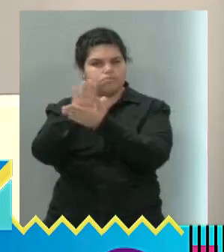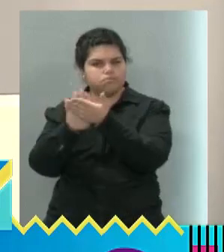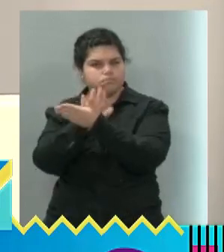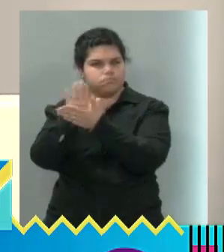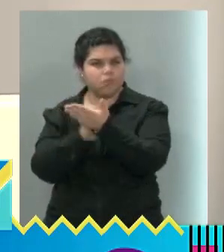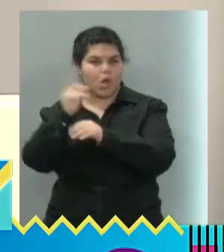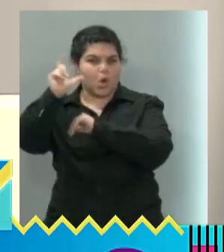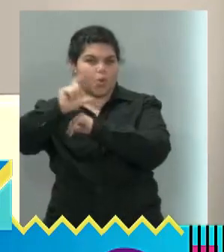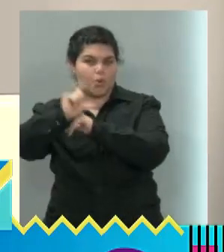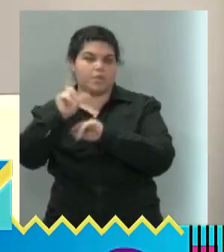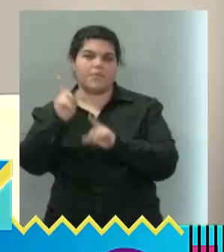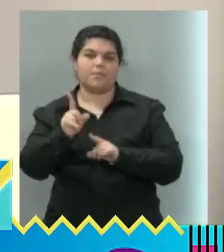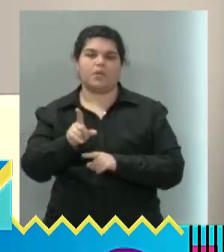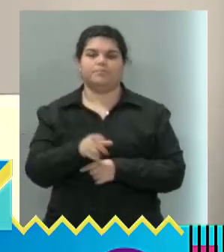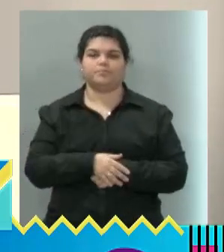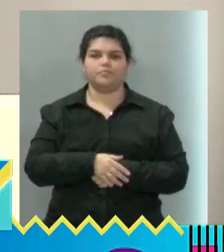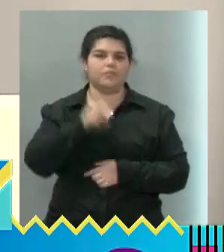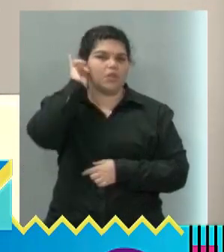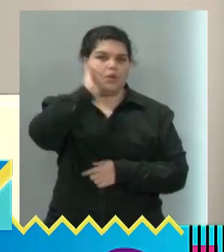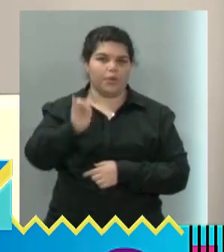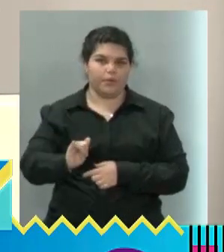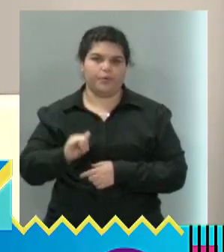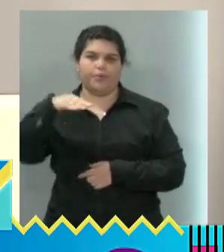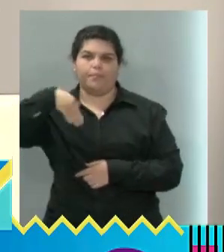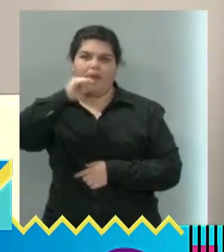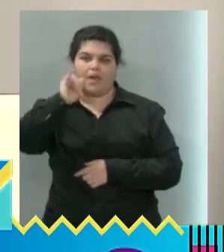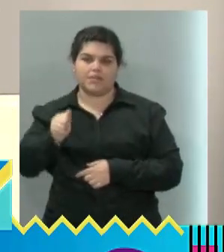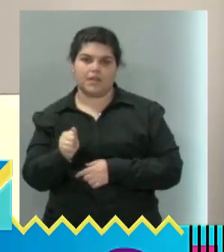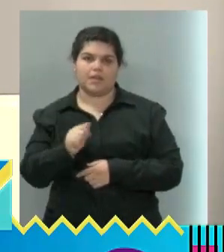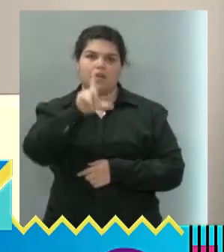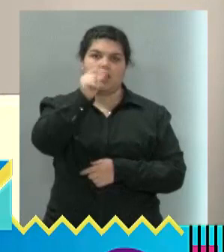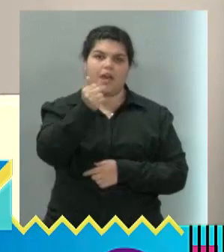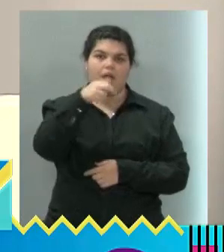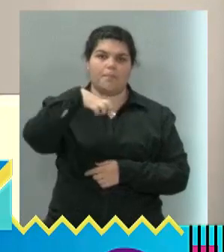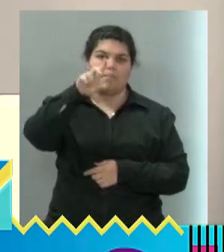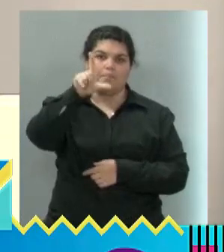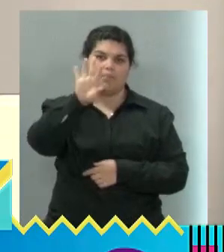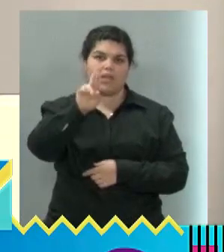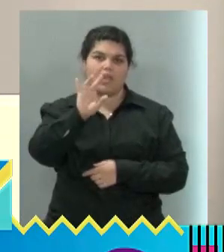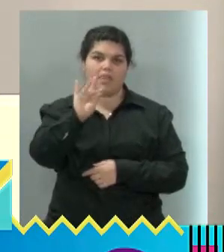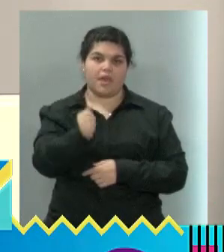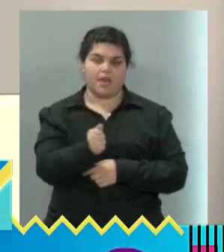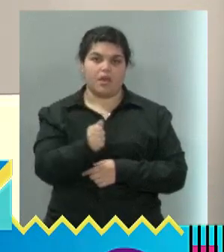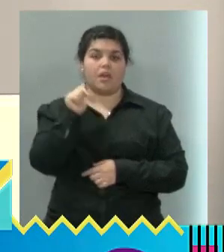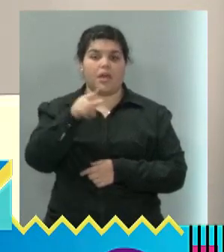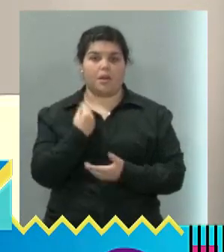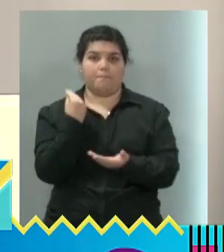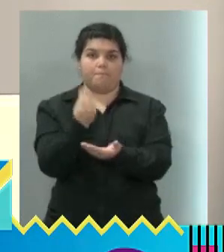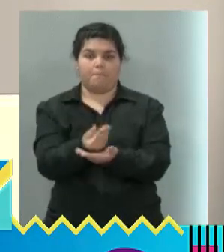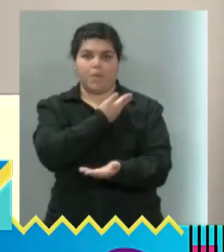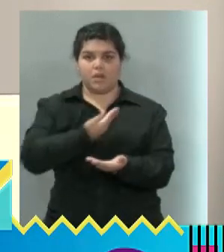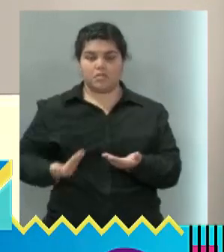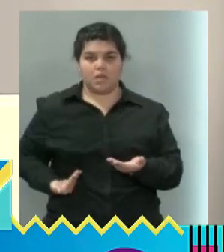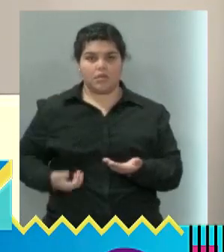como fueron Tomás de Cruz, Agustín Maza, Laprida, que era el presidente del Congreso el día